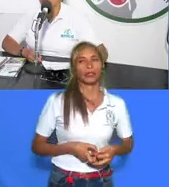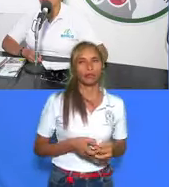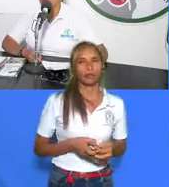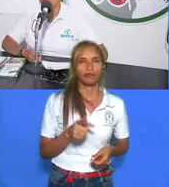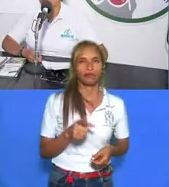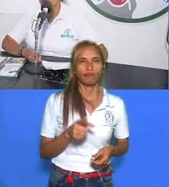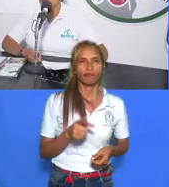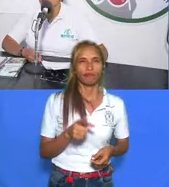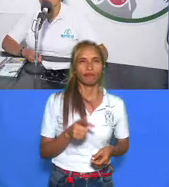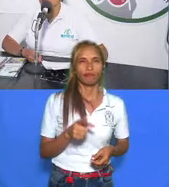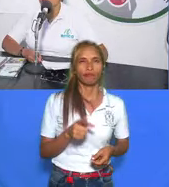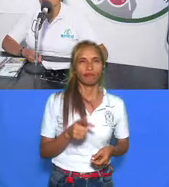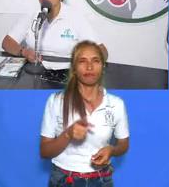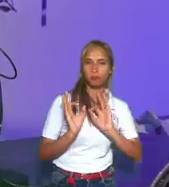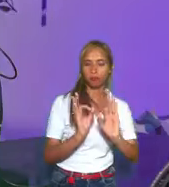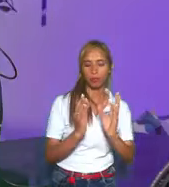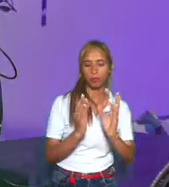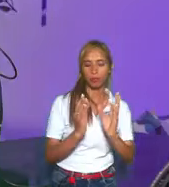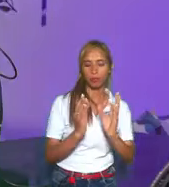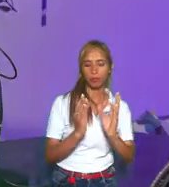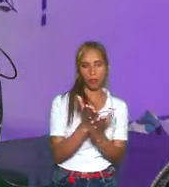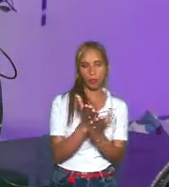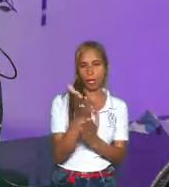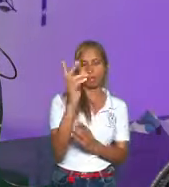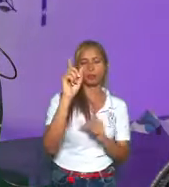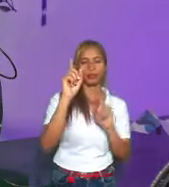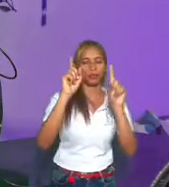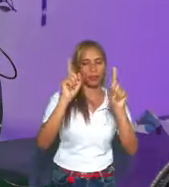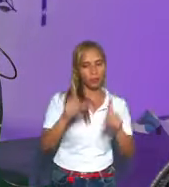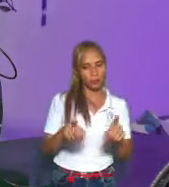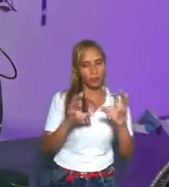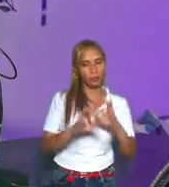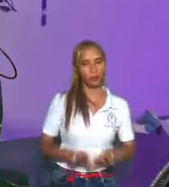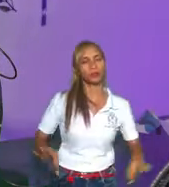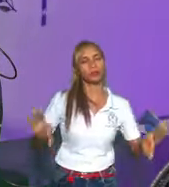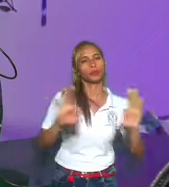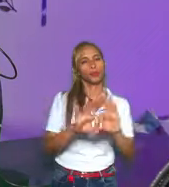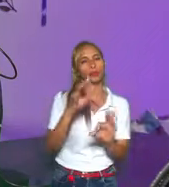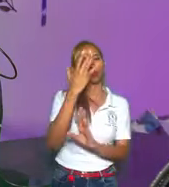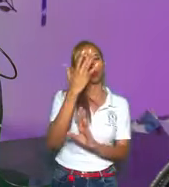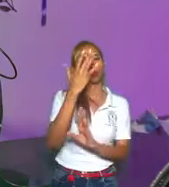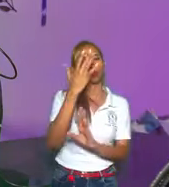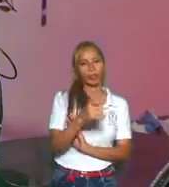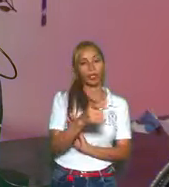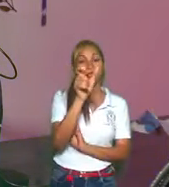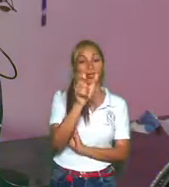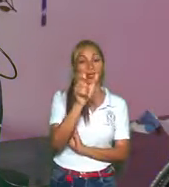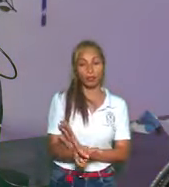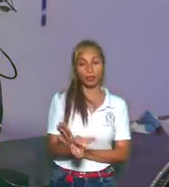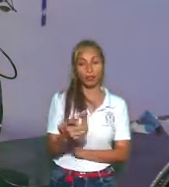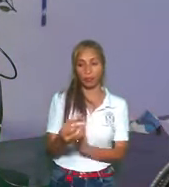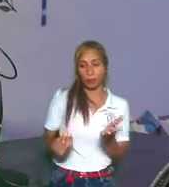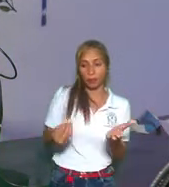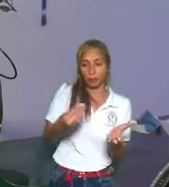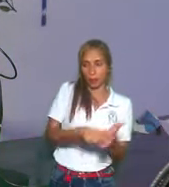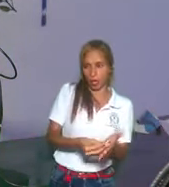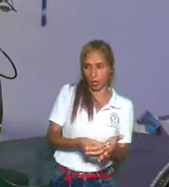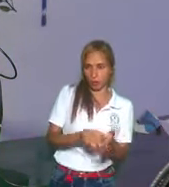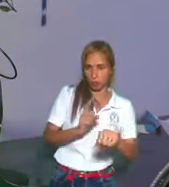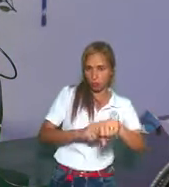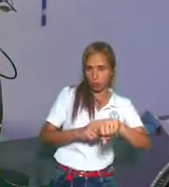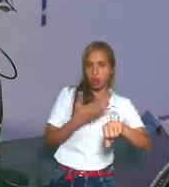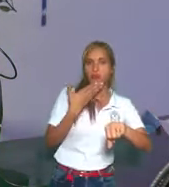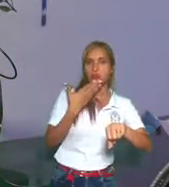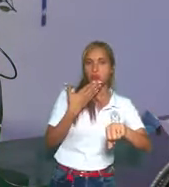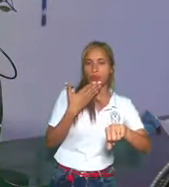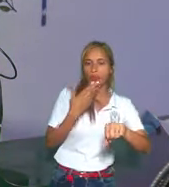la continuidad de cada uno. También es importante, ya que el usuario se evita pues unos cobros adicionales por no